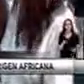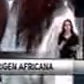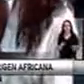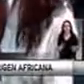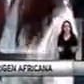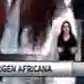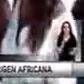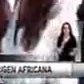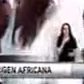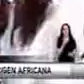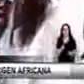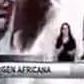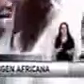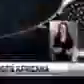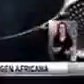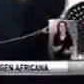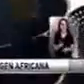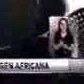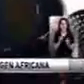esa. Ya, disfrútala.